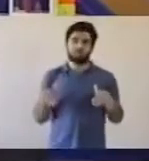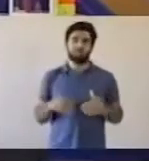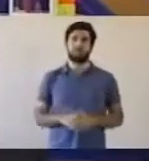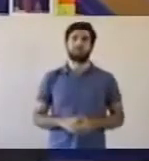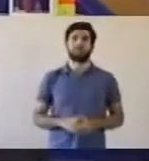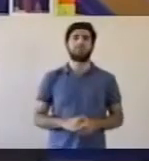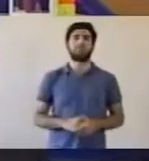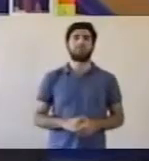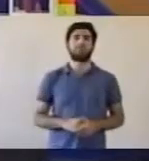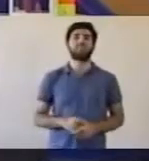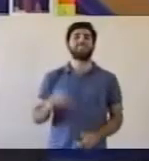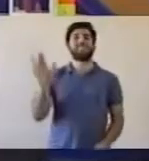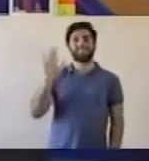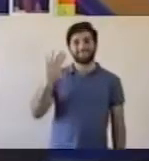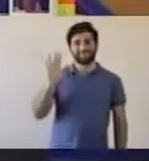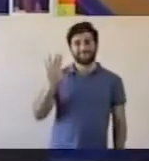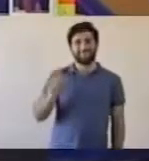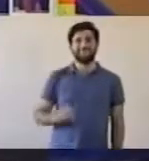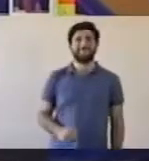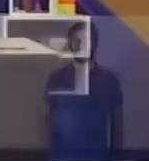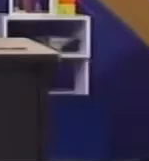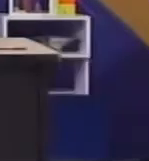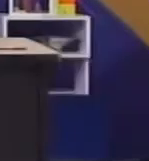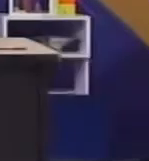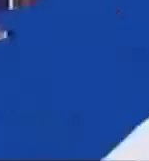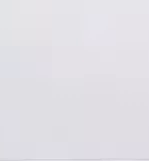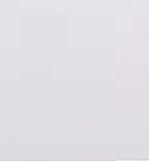no se detiene. Adiós.